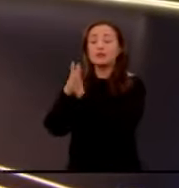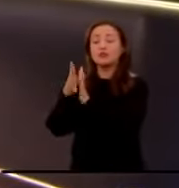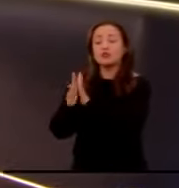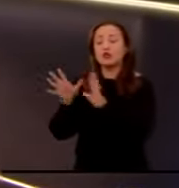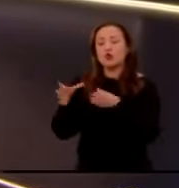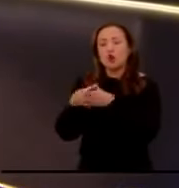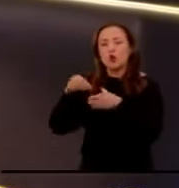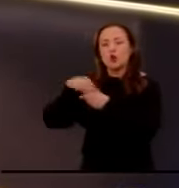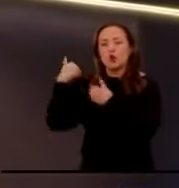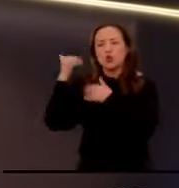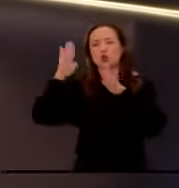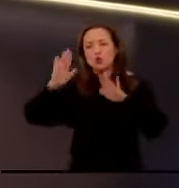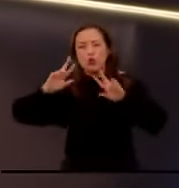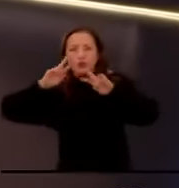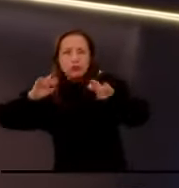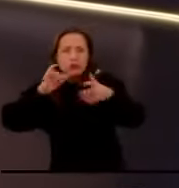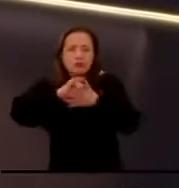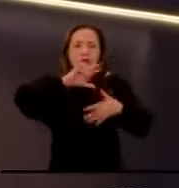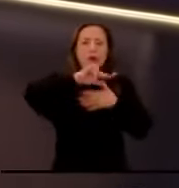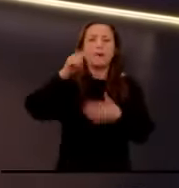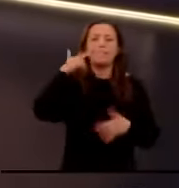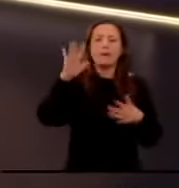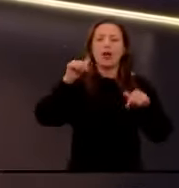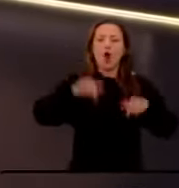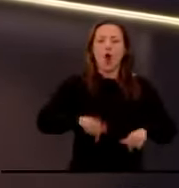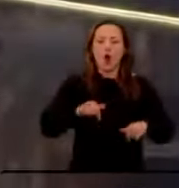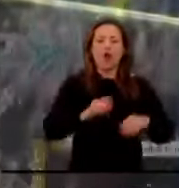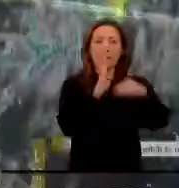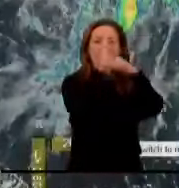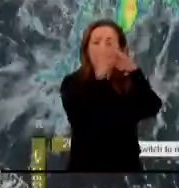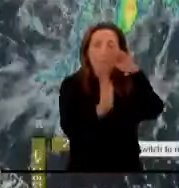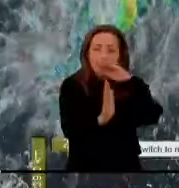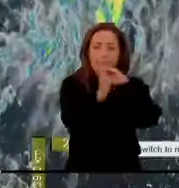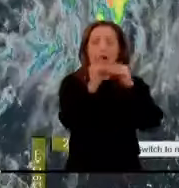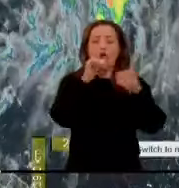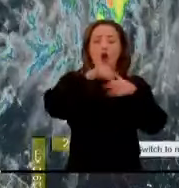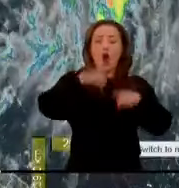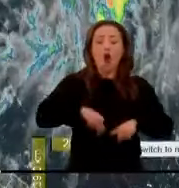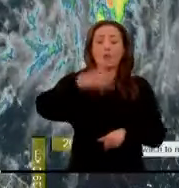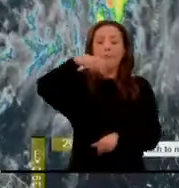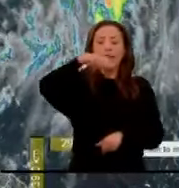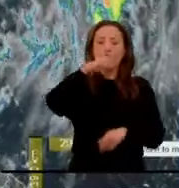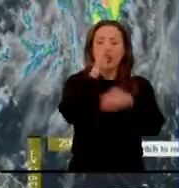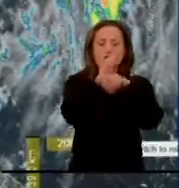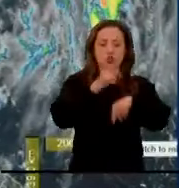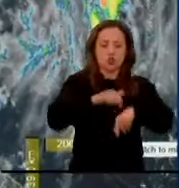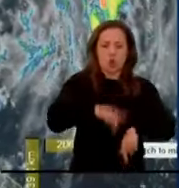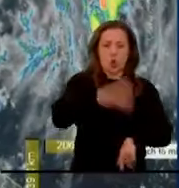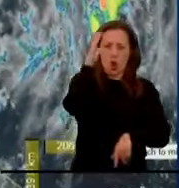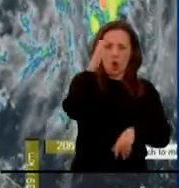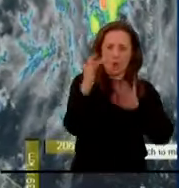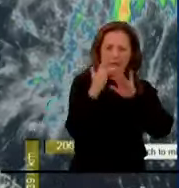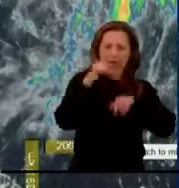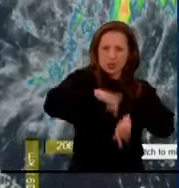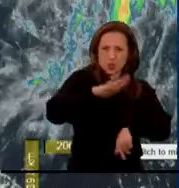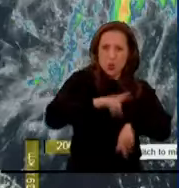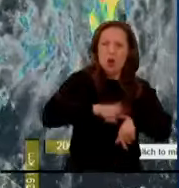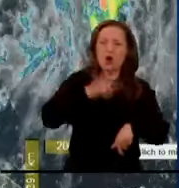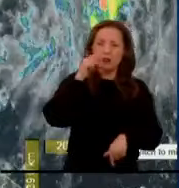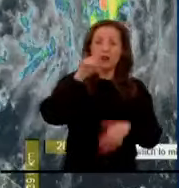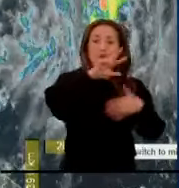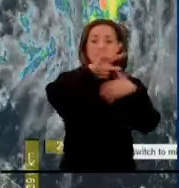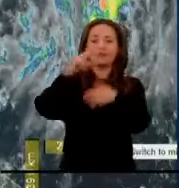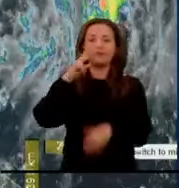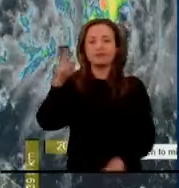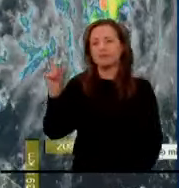tocaría tierra sobre la medianoche de hoy, hora de Colombia. Ahora, en este gráfico que les vamos a mostrar, se va a ver